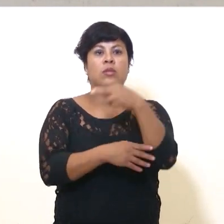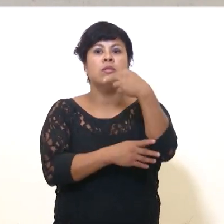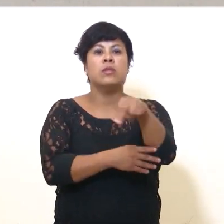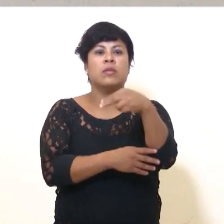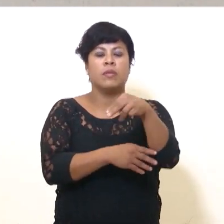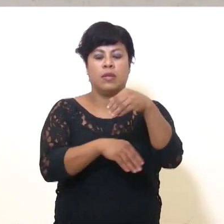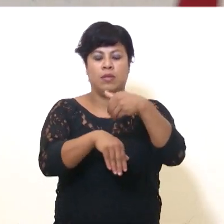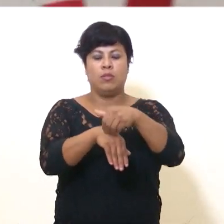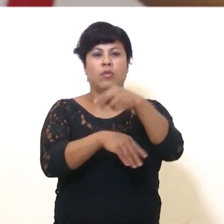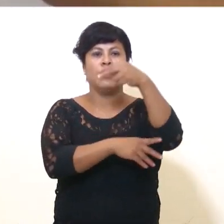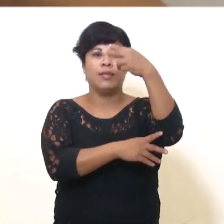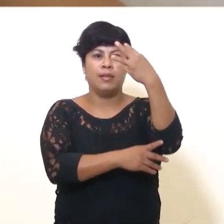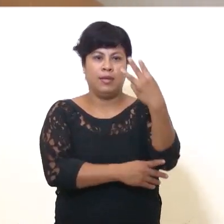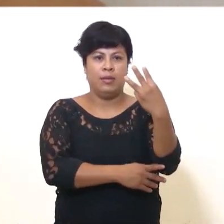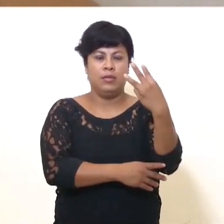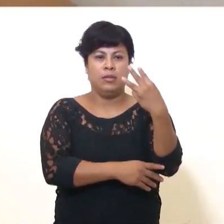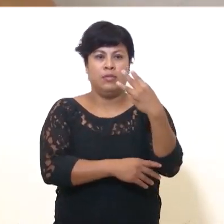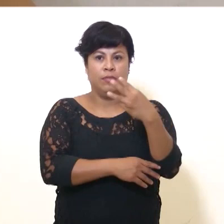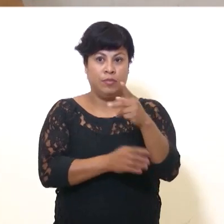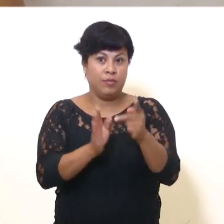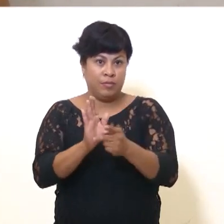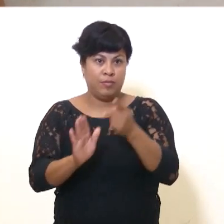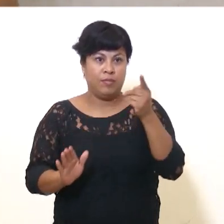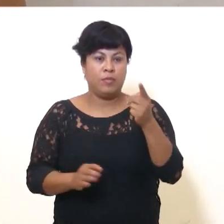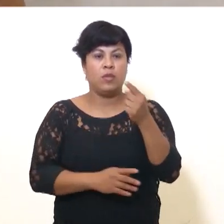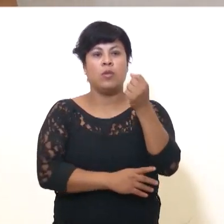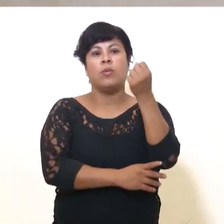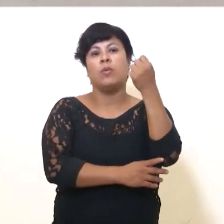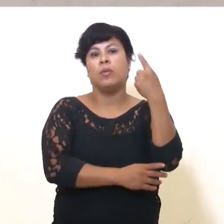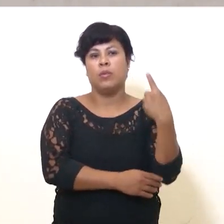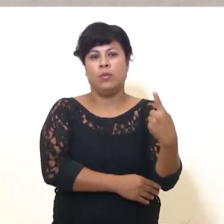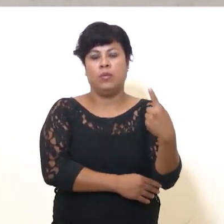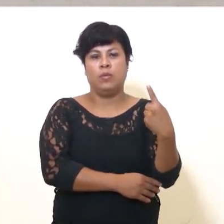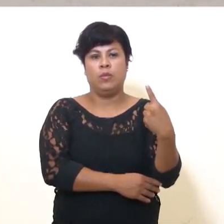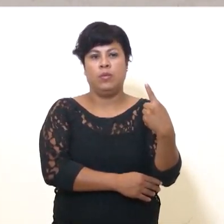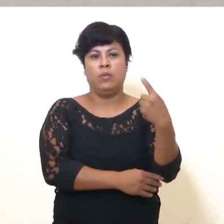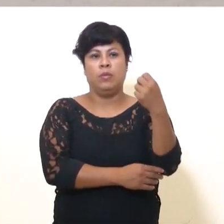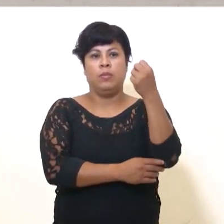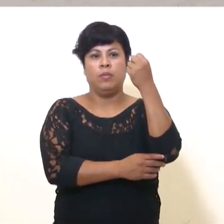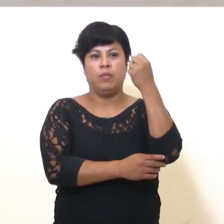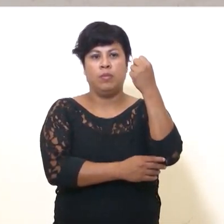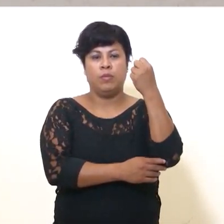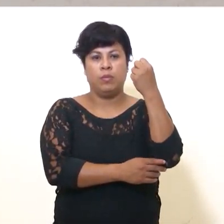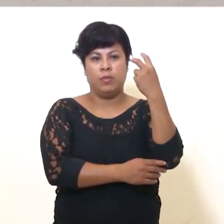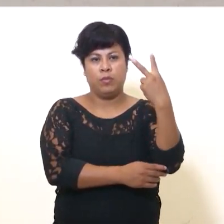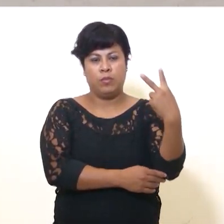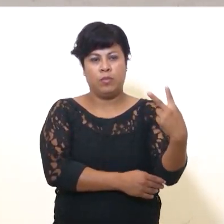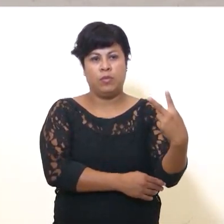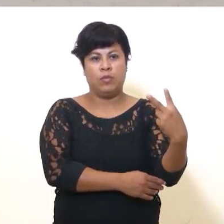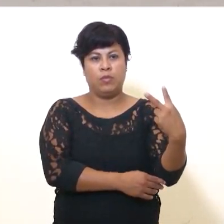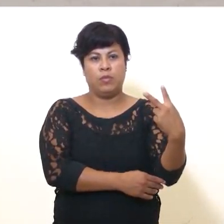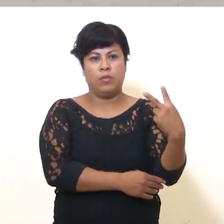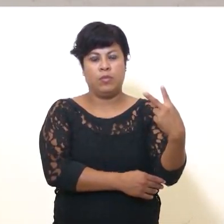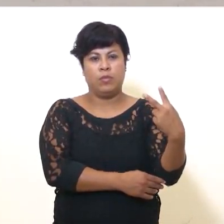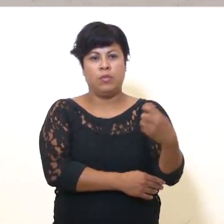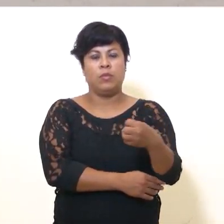3. Este número se llama 3. Repites conmigo, por favor. Número